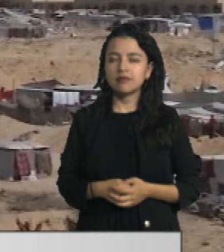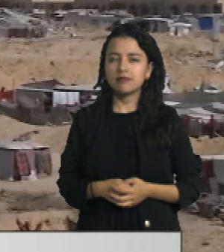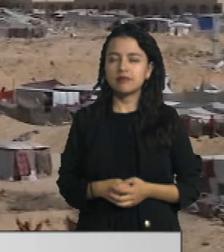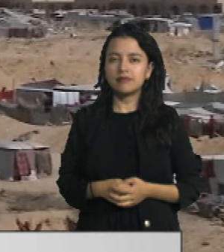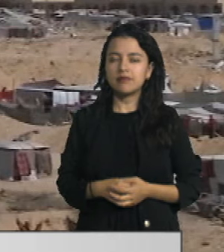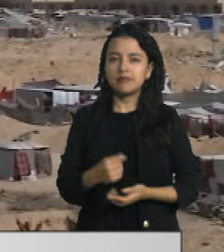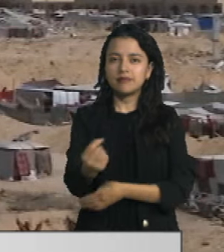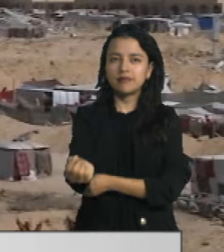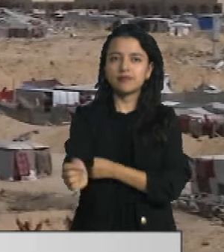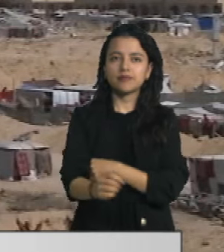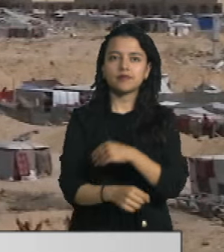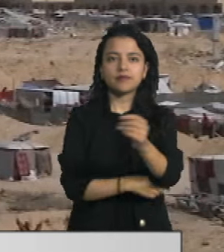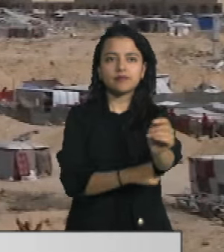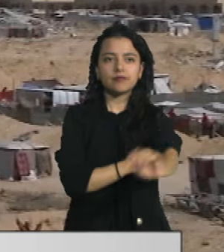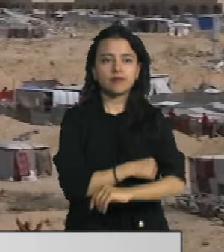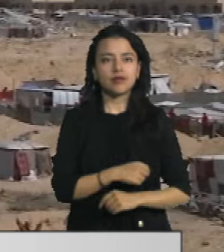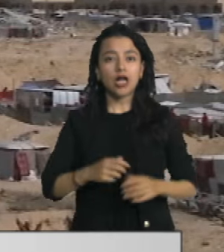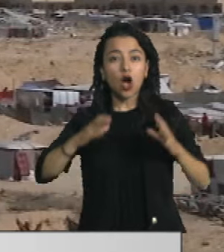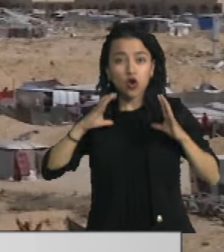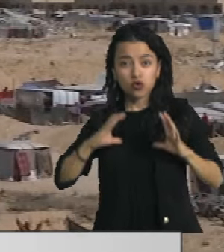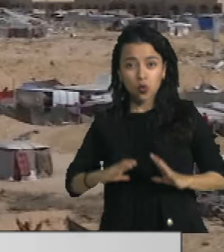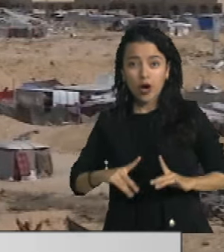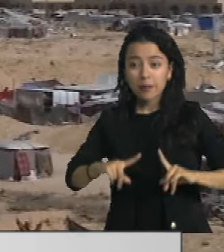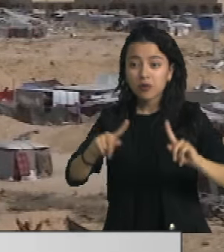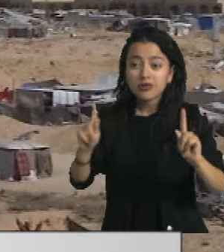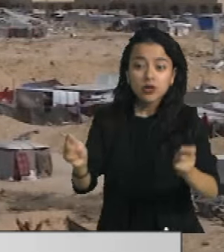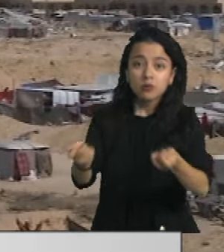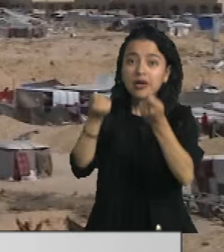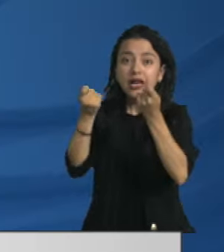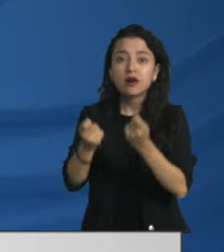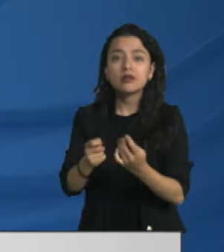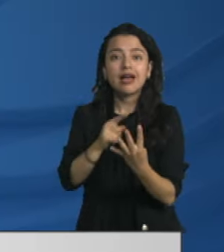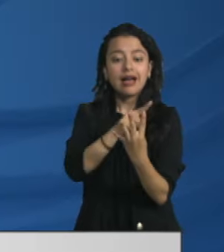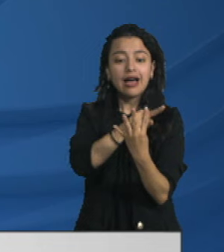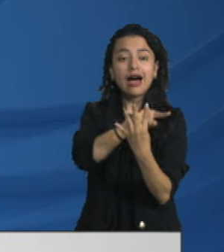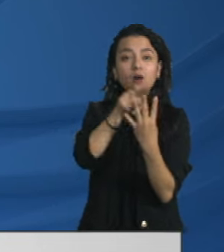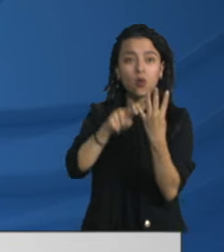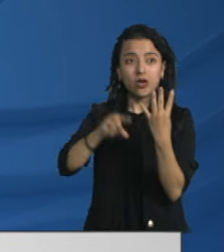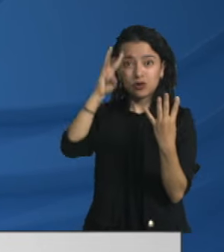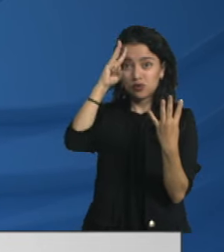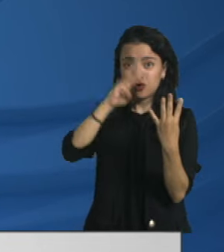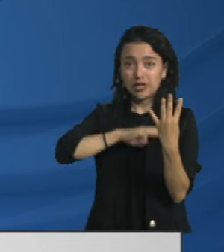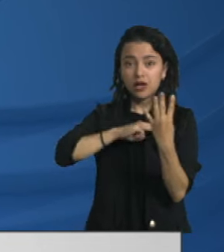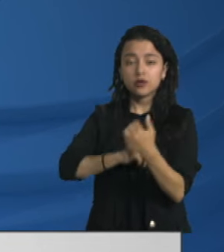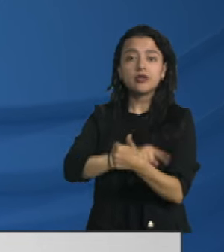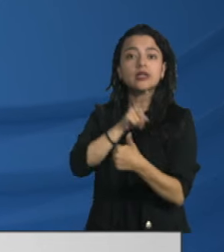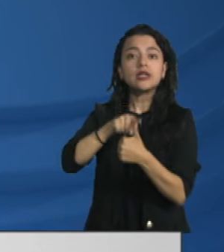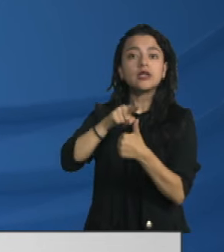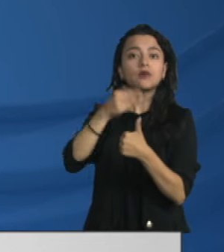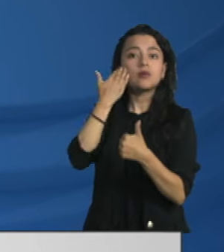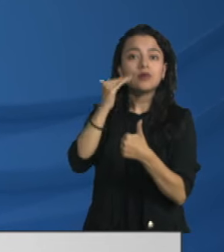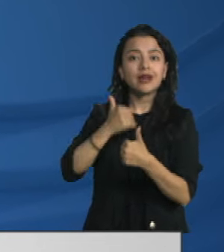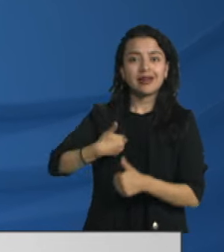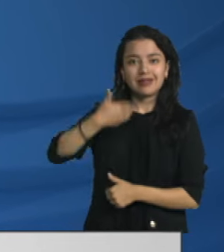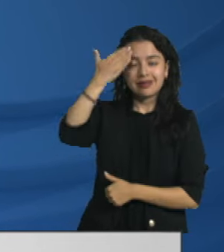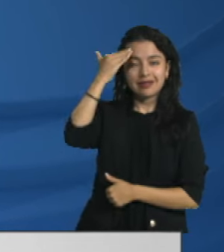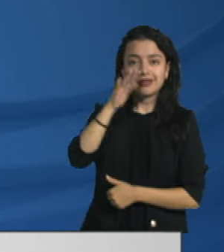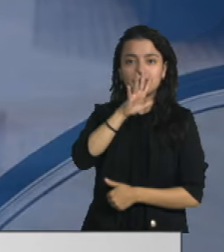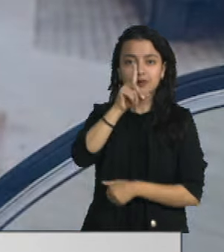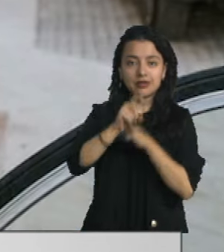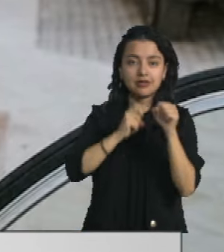Las Fuerzas Armadas señalaron que los cuerpos recuperados corresponden a 4 soldados y a una mujer de 56